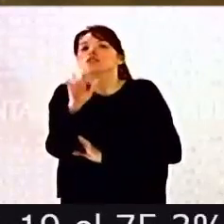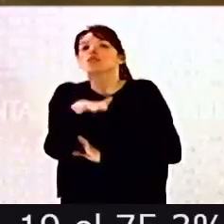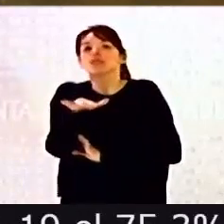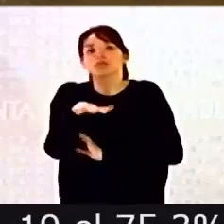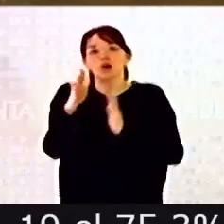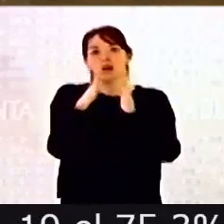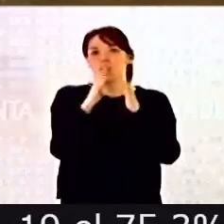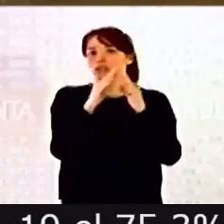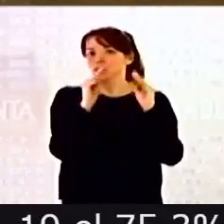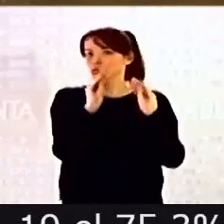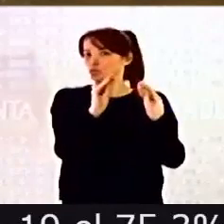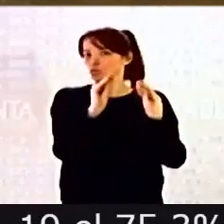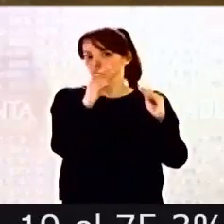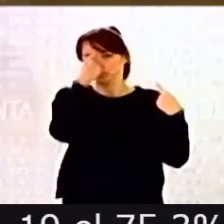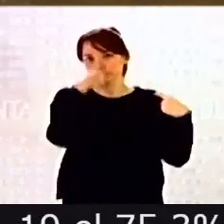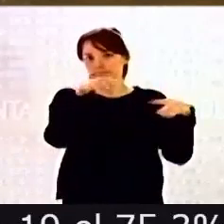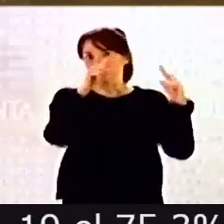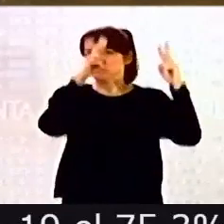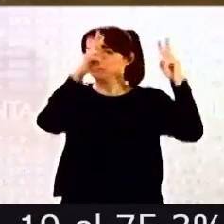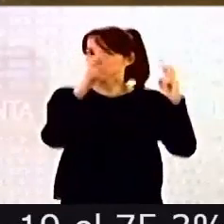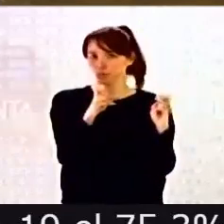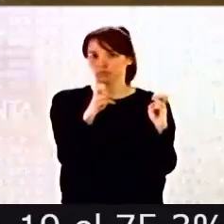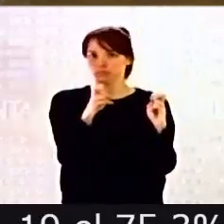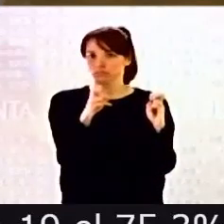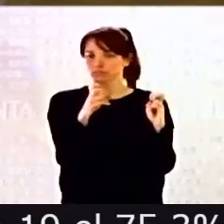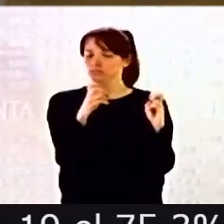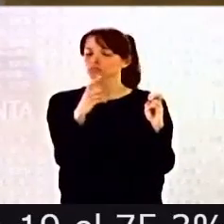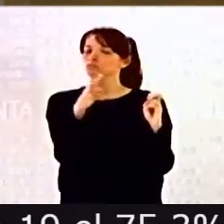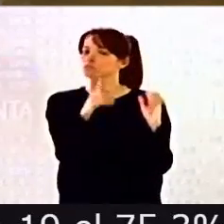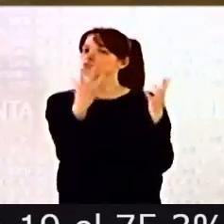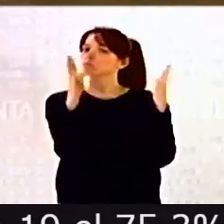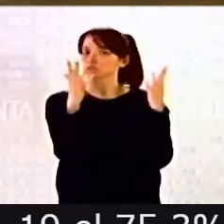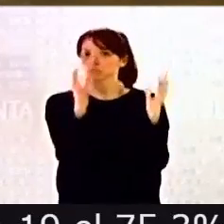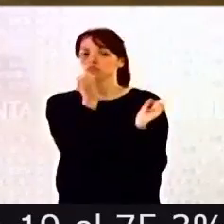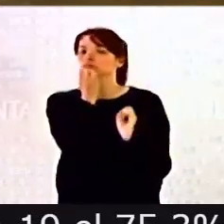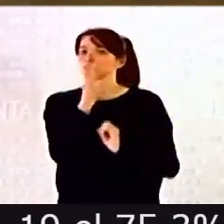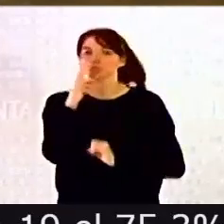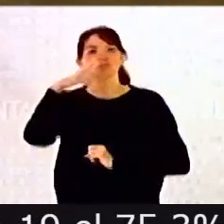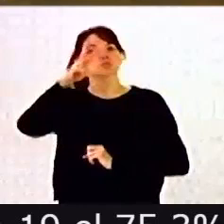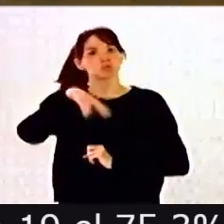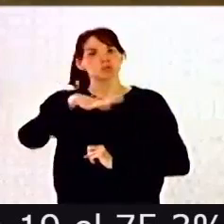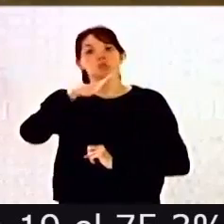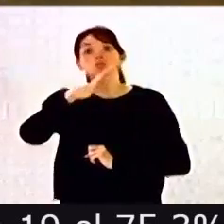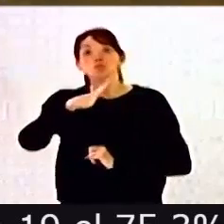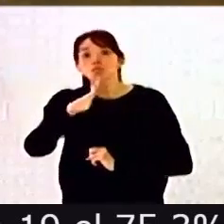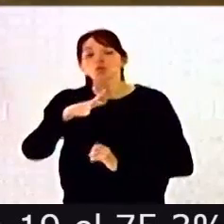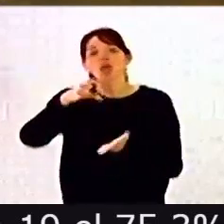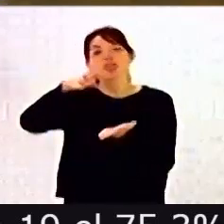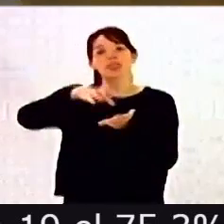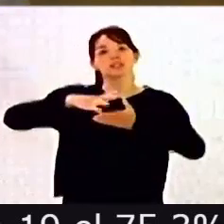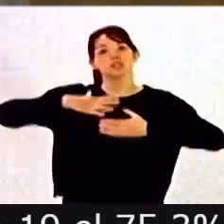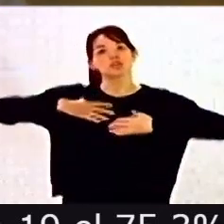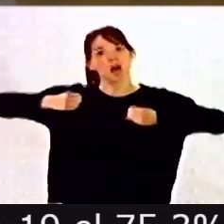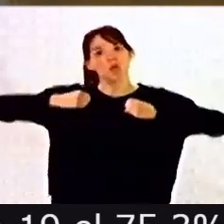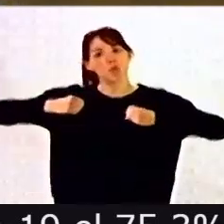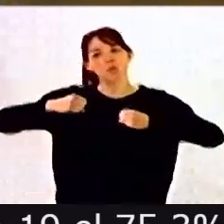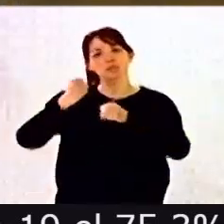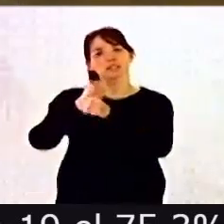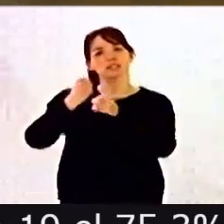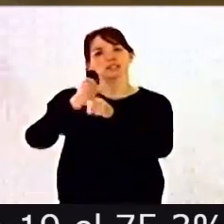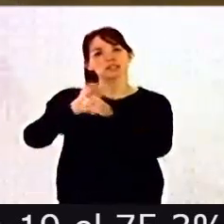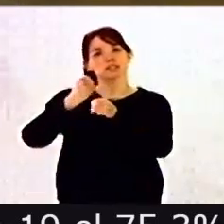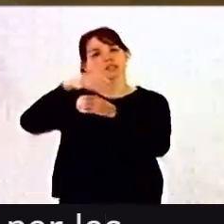domiciliario. Mi más sincero reconocimiento por el trabajo que desarrollan los profesionales de la atención primaria de salud. Y